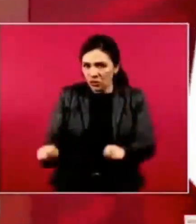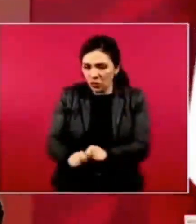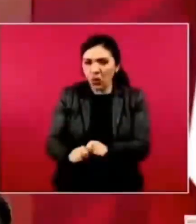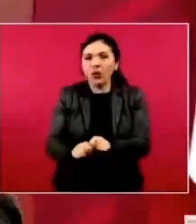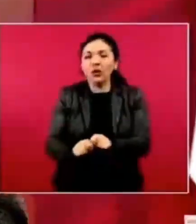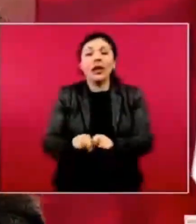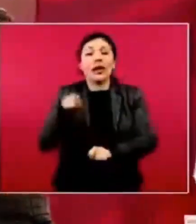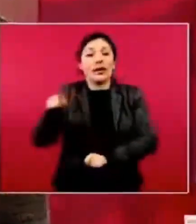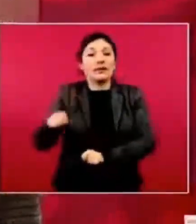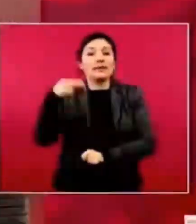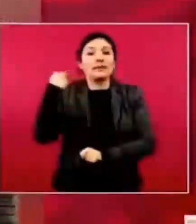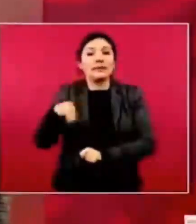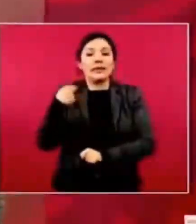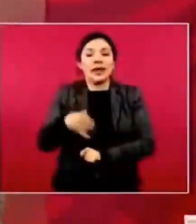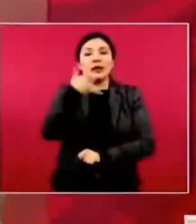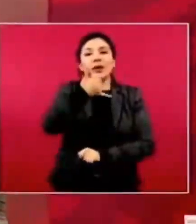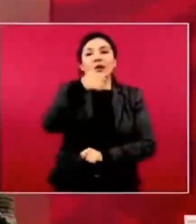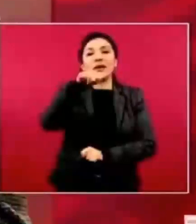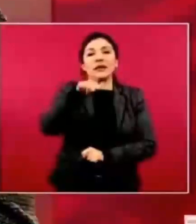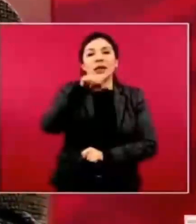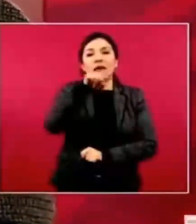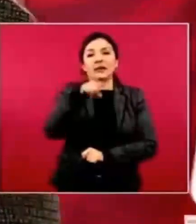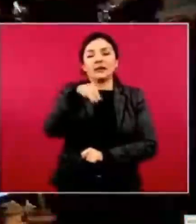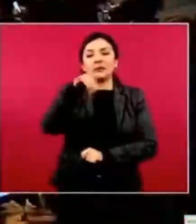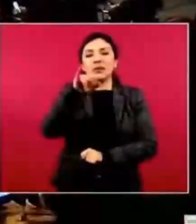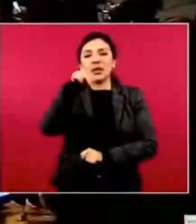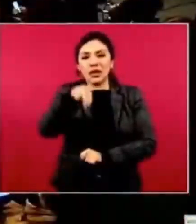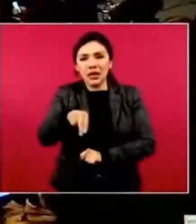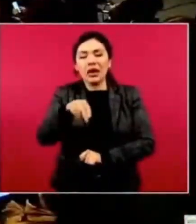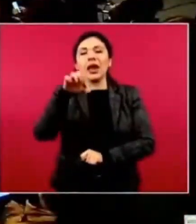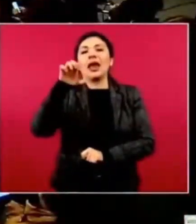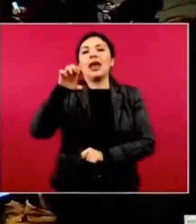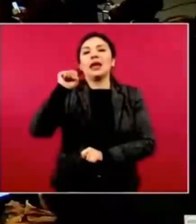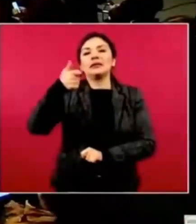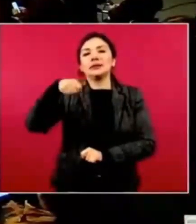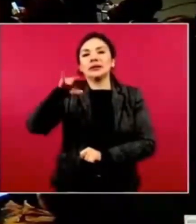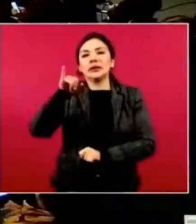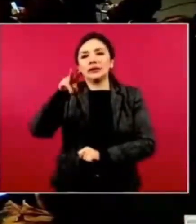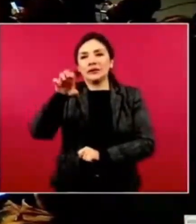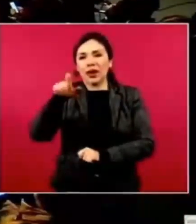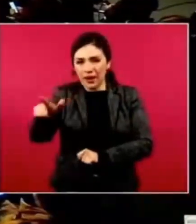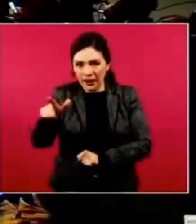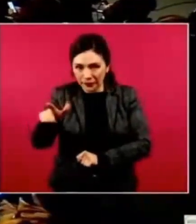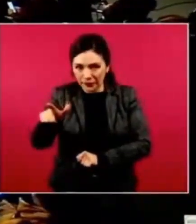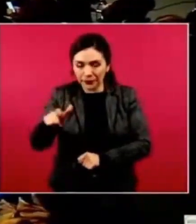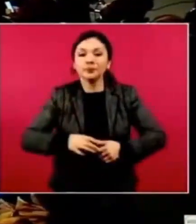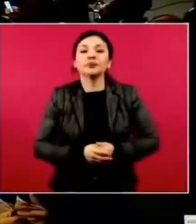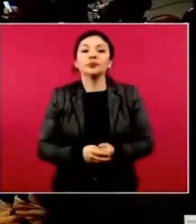que se llama Yasmín Esquivel.